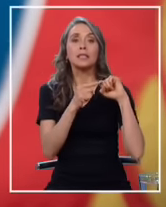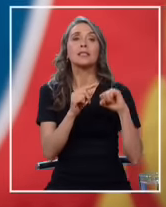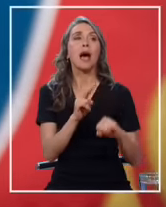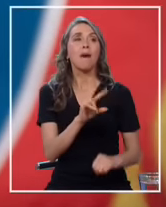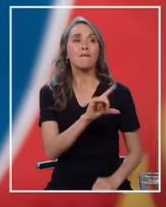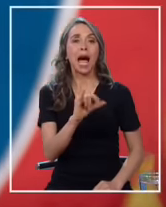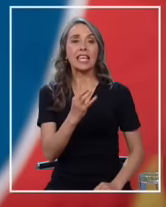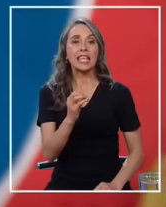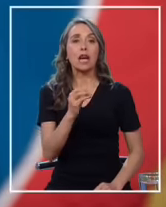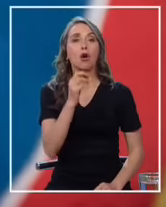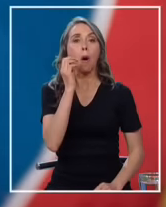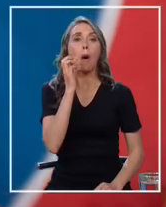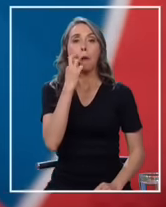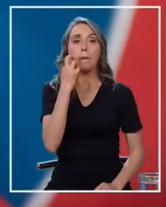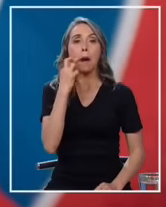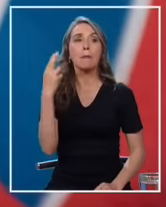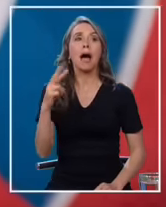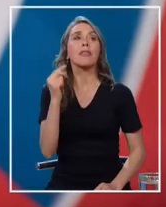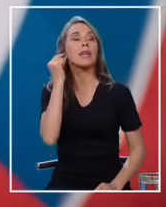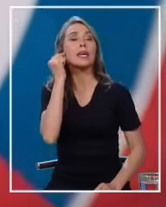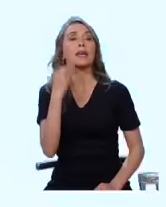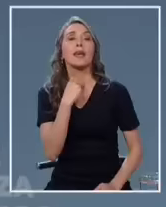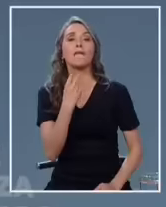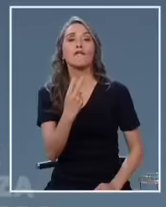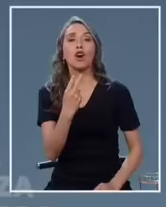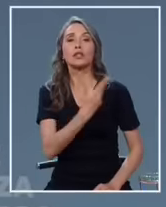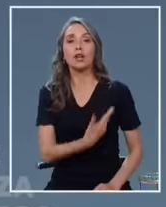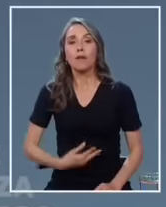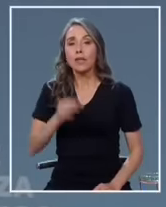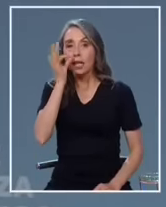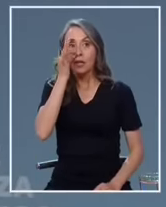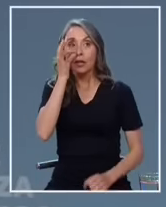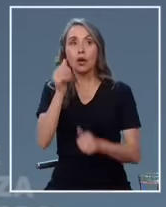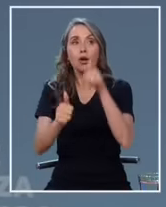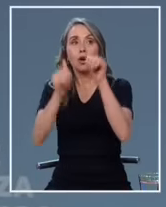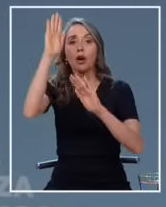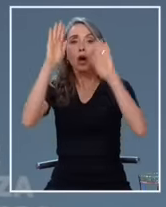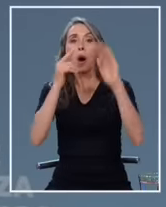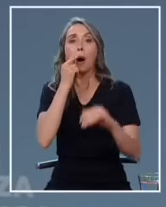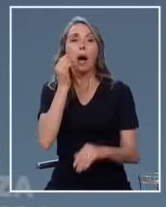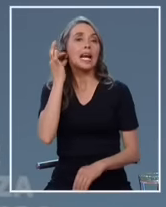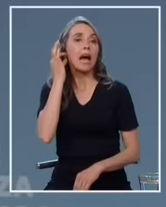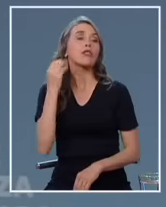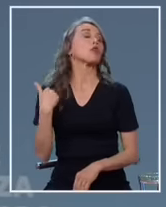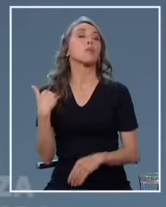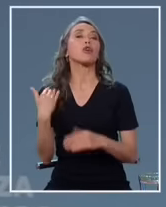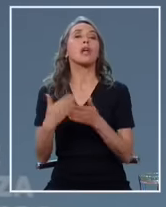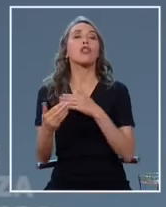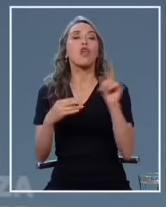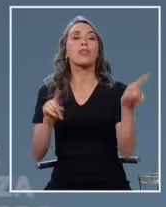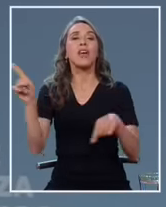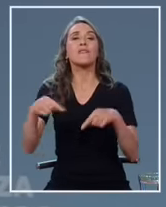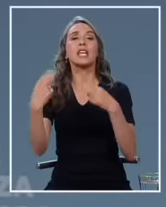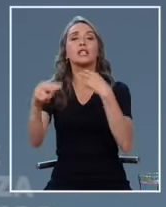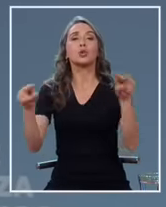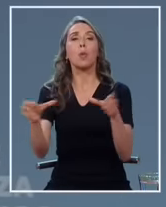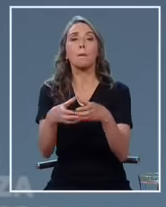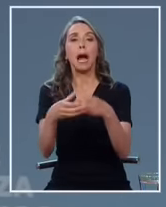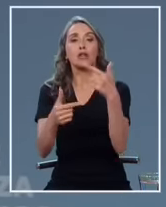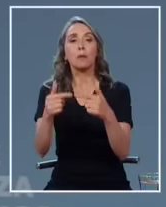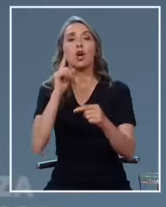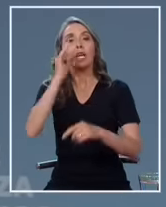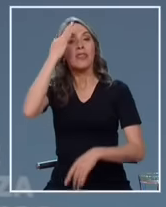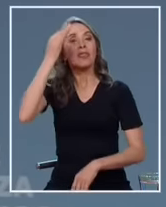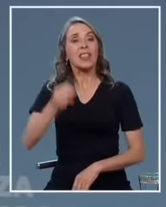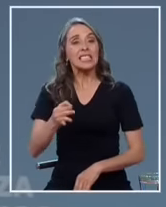Reinaldo Vallejo, padre de la vocera de gobierno. Los candidatos y candidatas, independiente de donde vengan, son definiciones